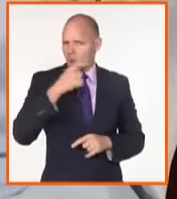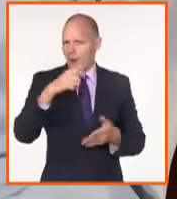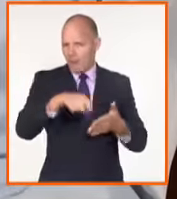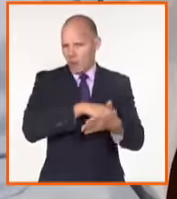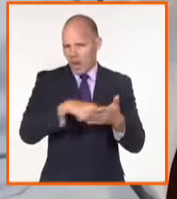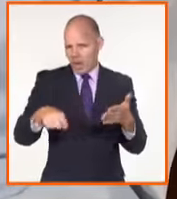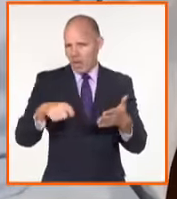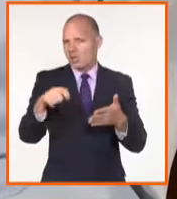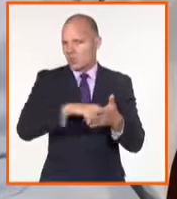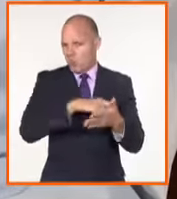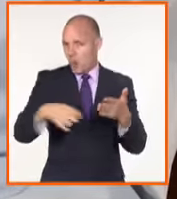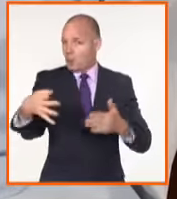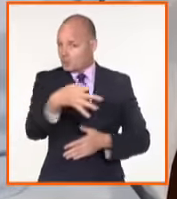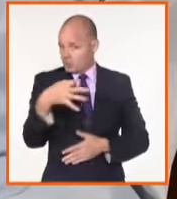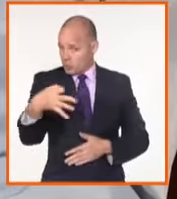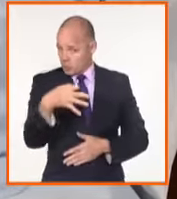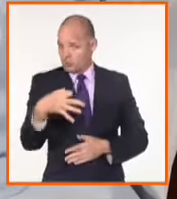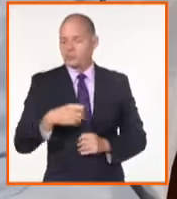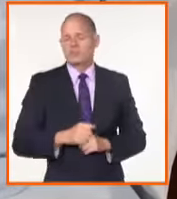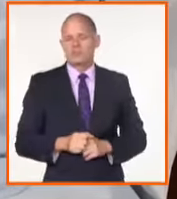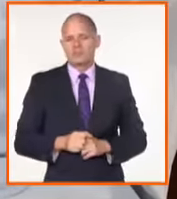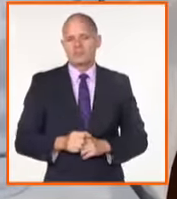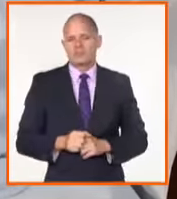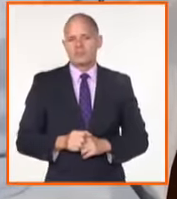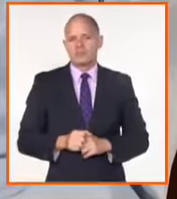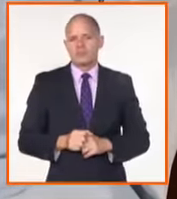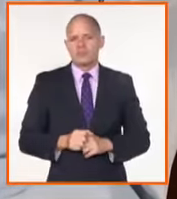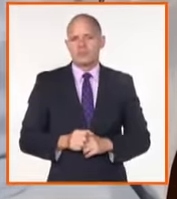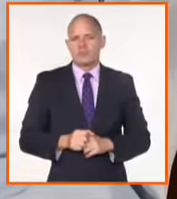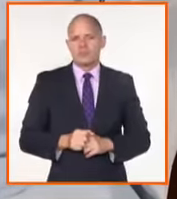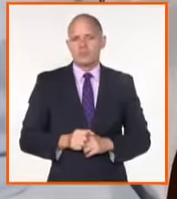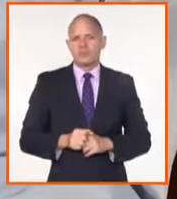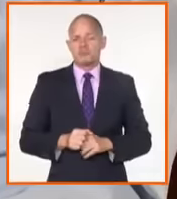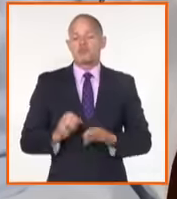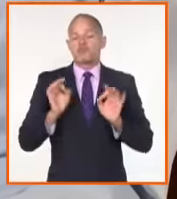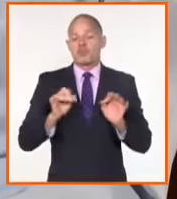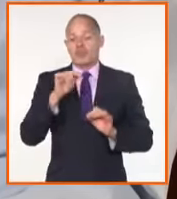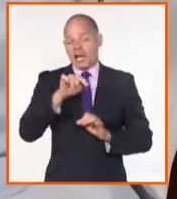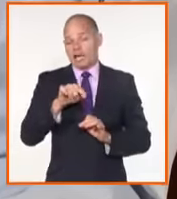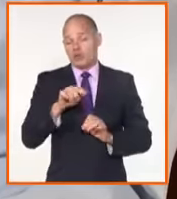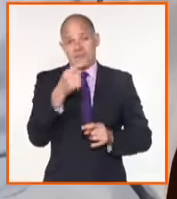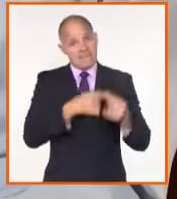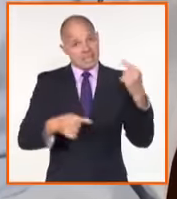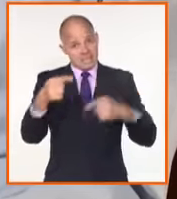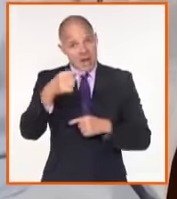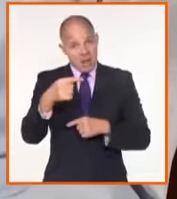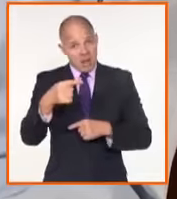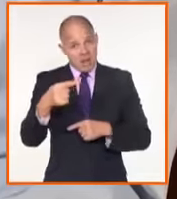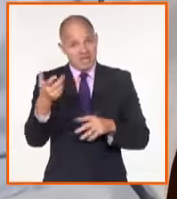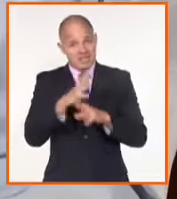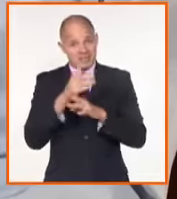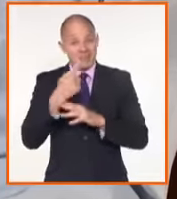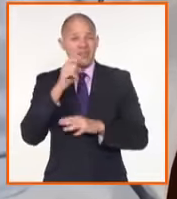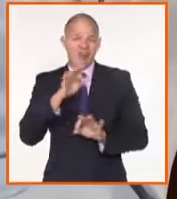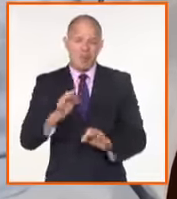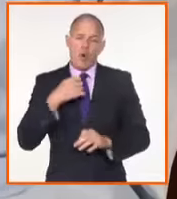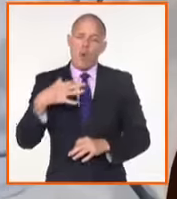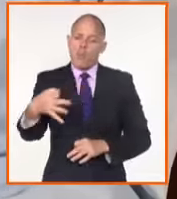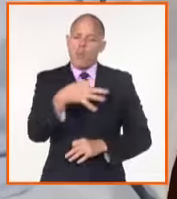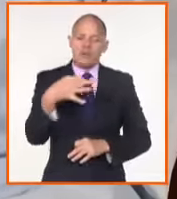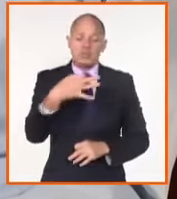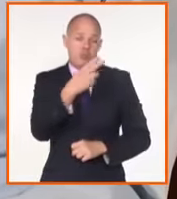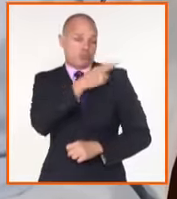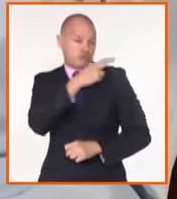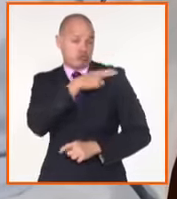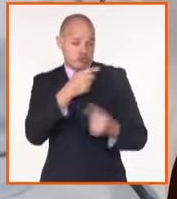por el pueblo y representan al pueblo, y es el máximo órgano del Estado y de gobierno a nivel de municipio, y el